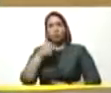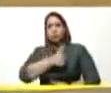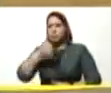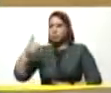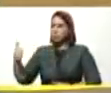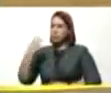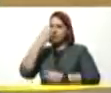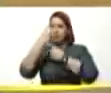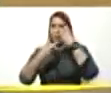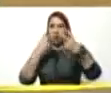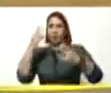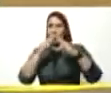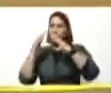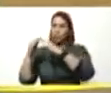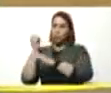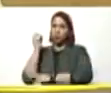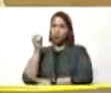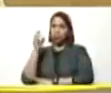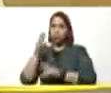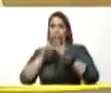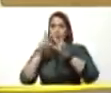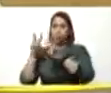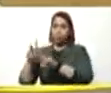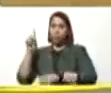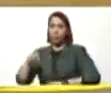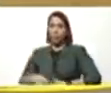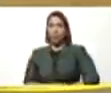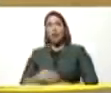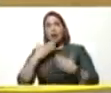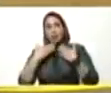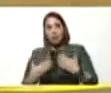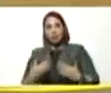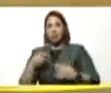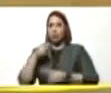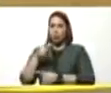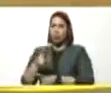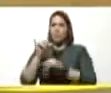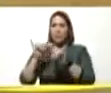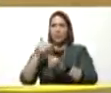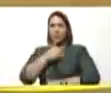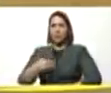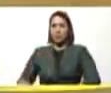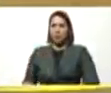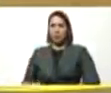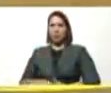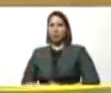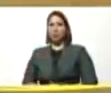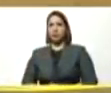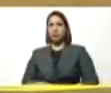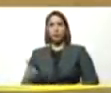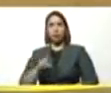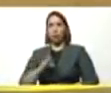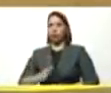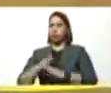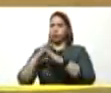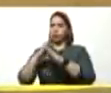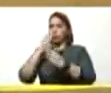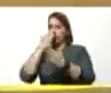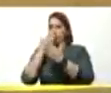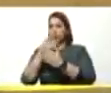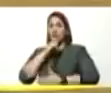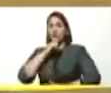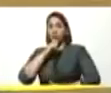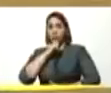urbanismo, en cada asamblea de viviendo venezolano, un agradecimiento para usted, porque sobre todo no se detuvo ante las